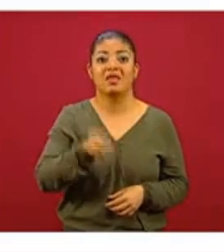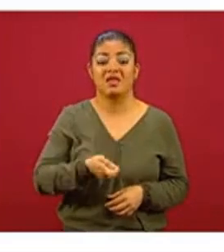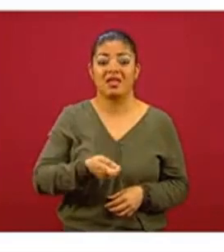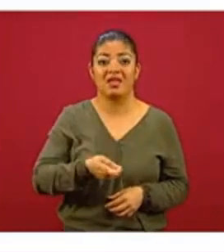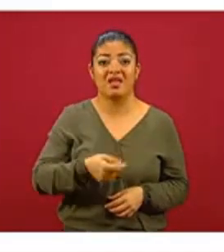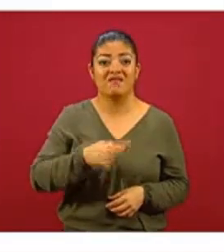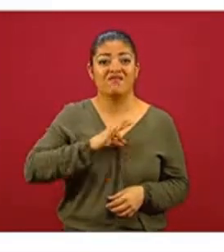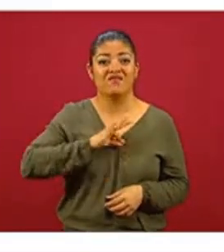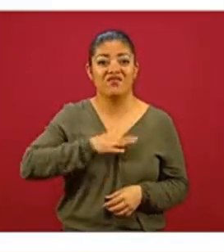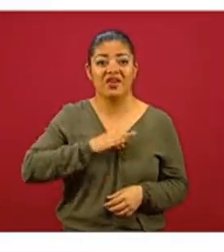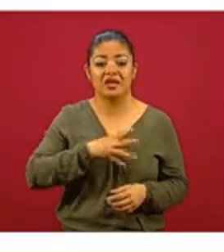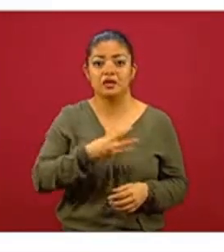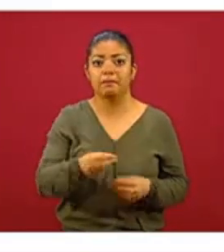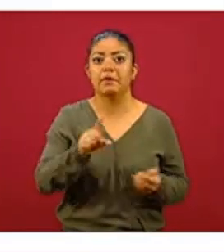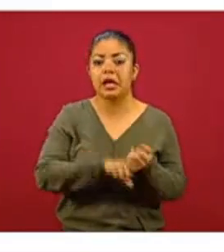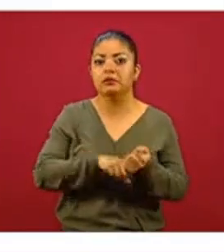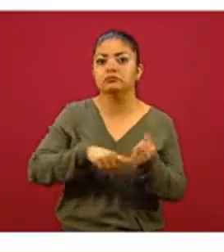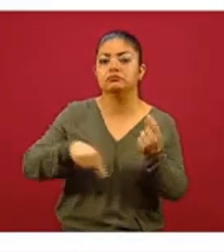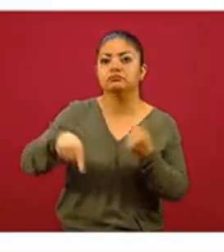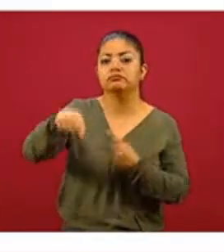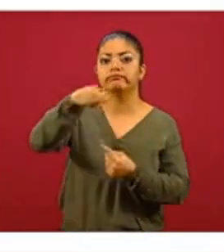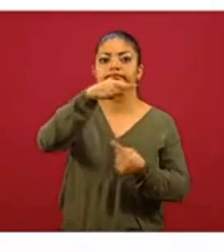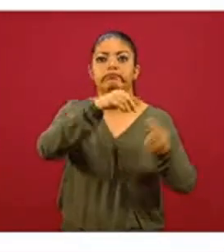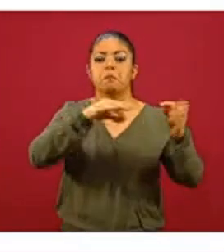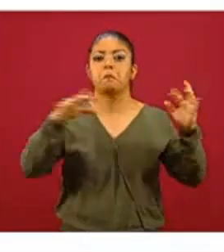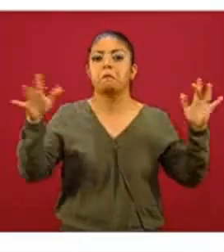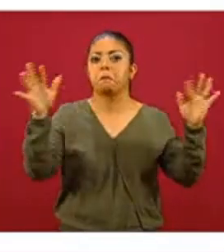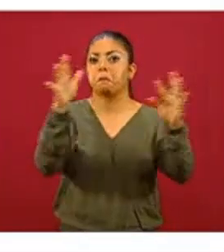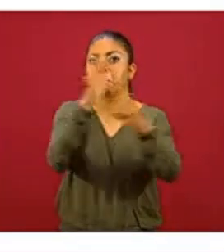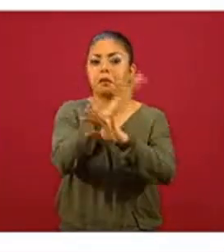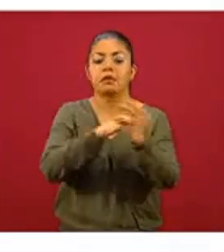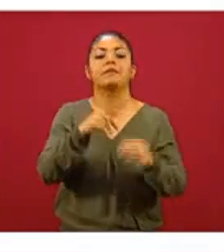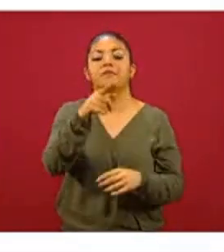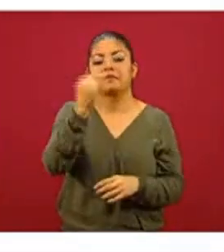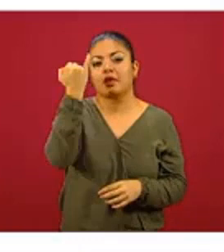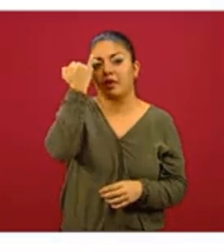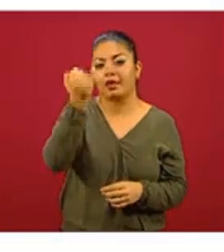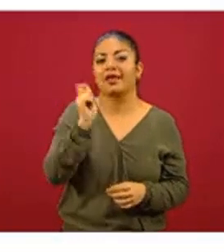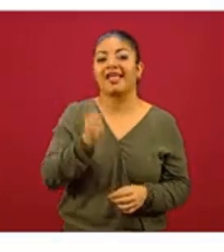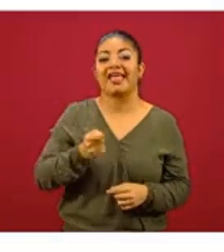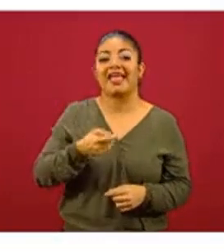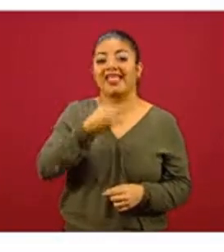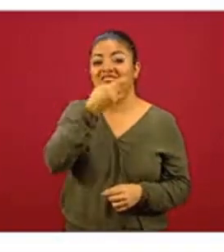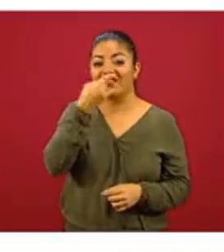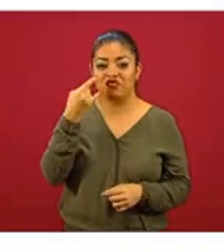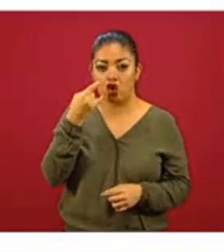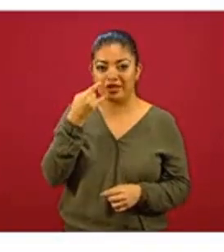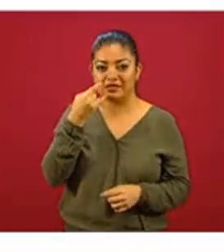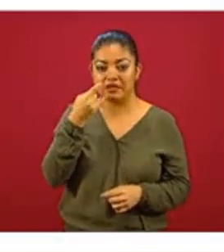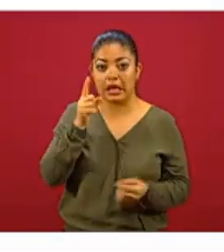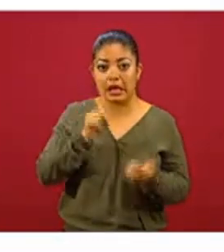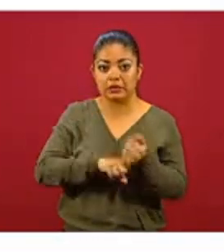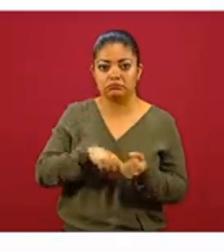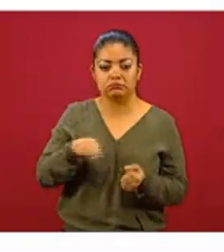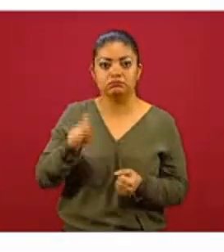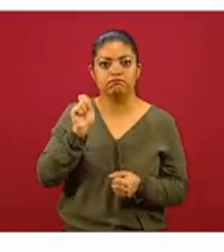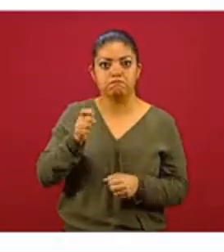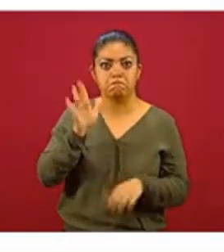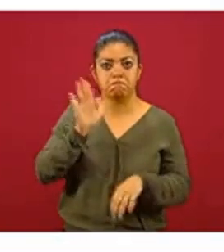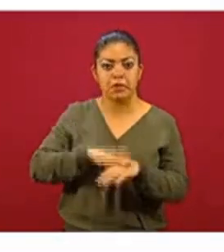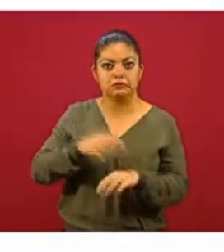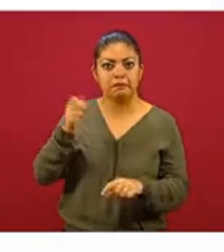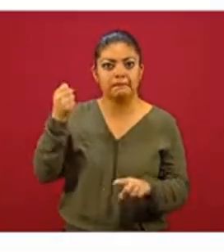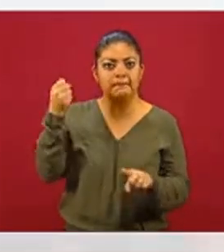están co-circulando. De hecho, si hacemos una comparación, el virus de influenza golpea muchísimo más a la